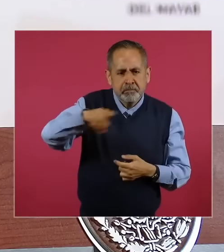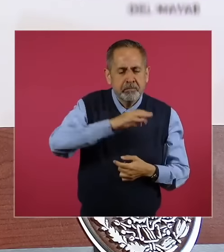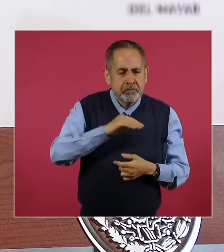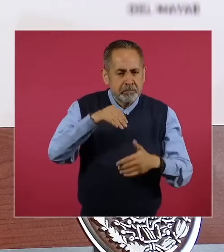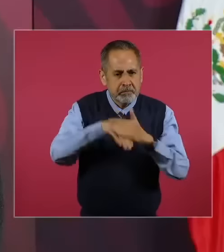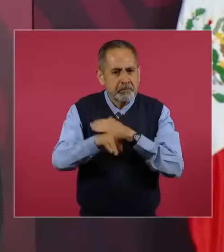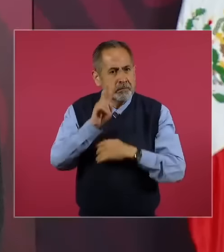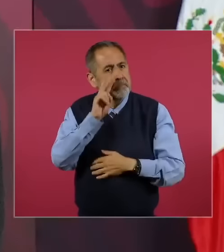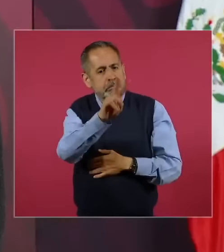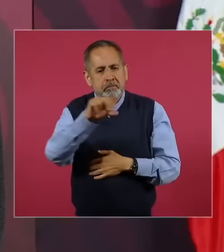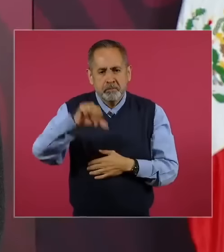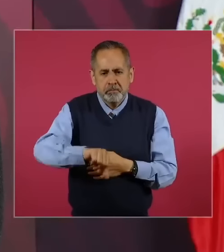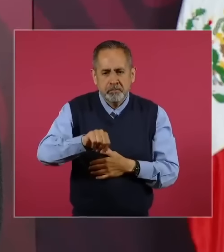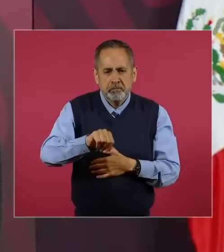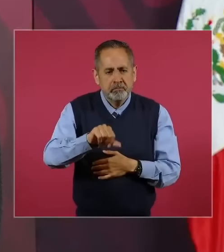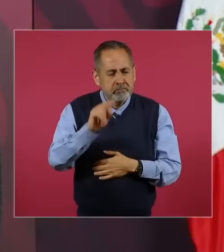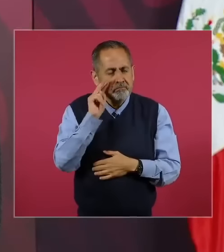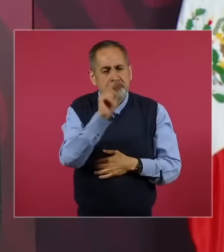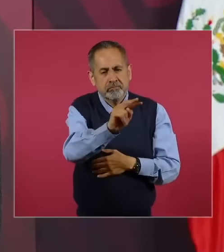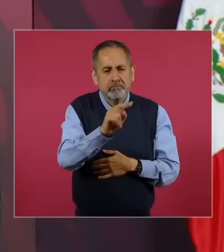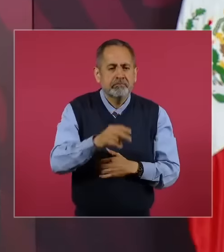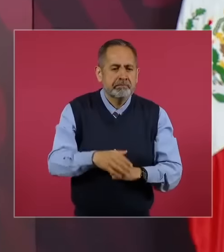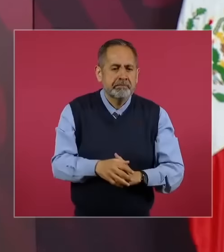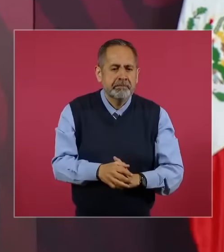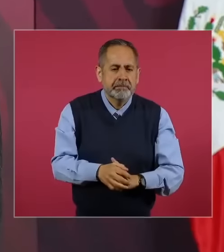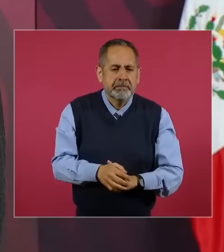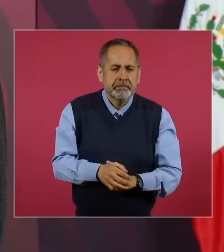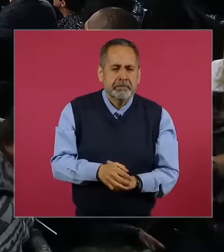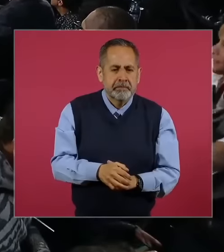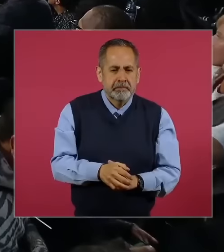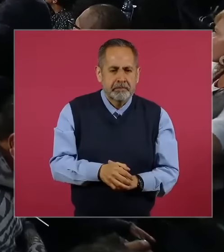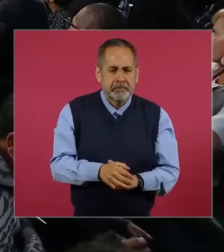ver hoy, van a